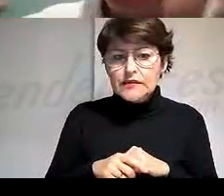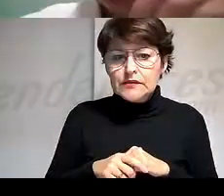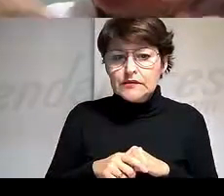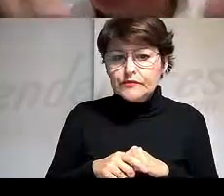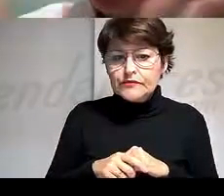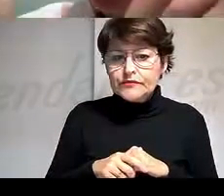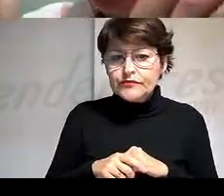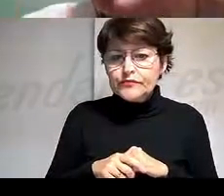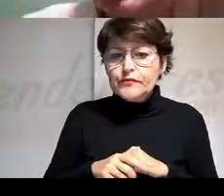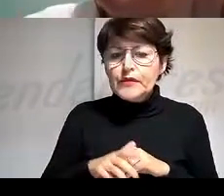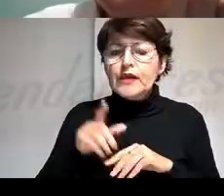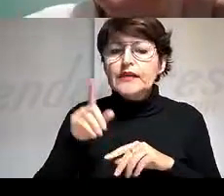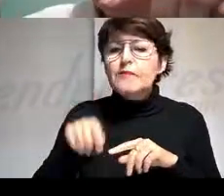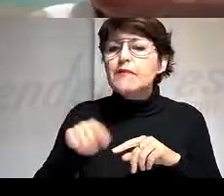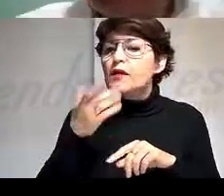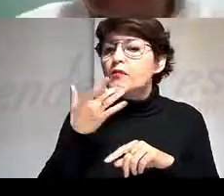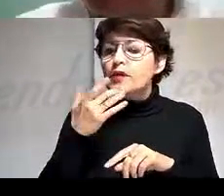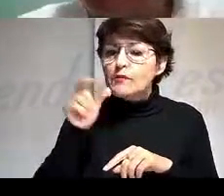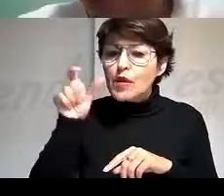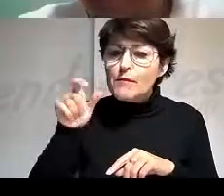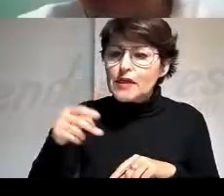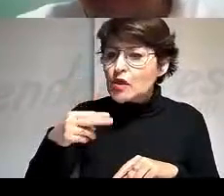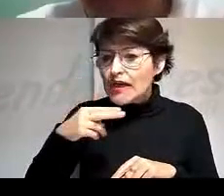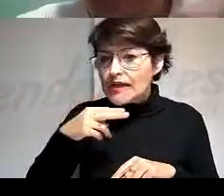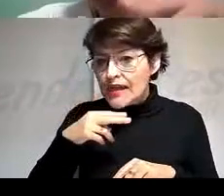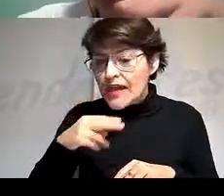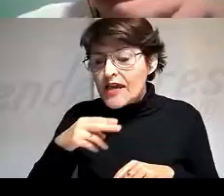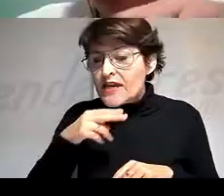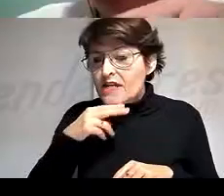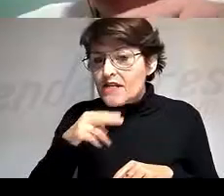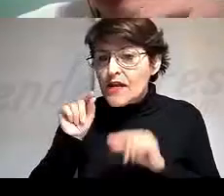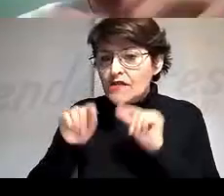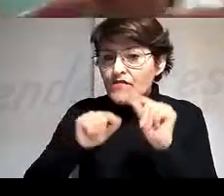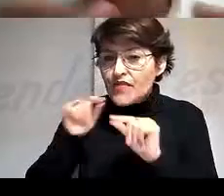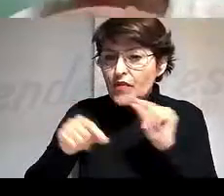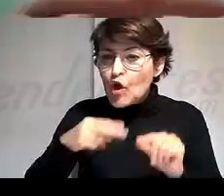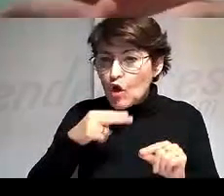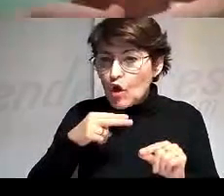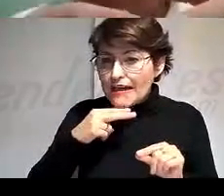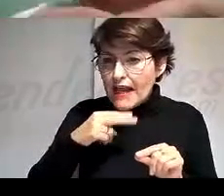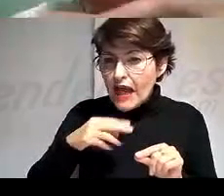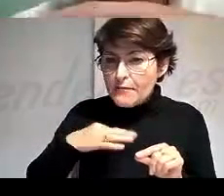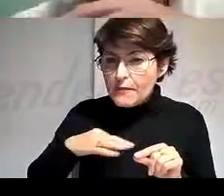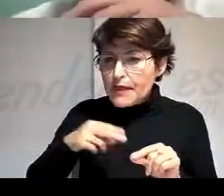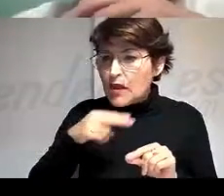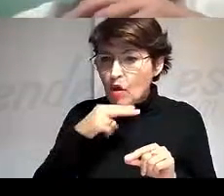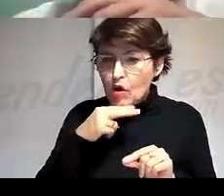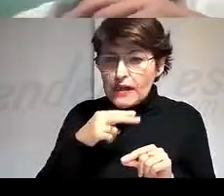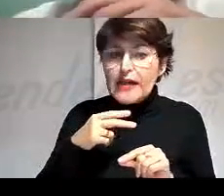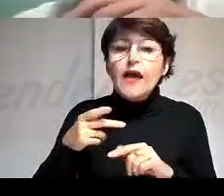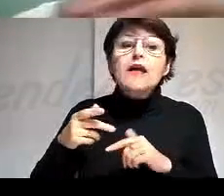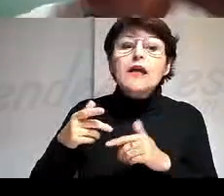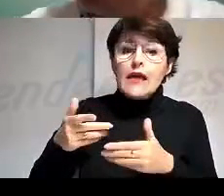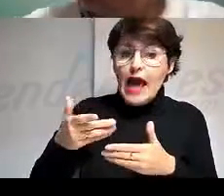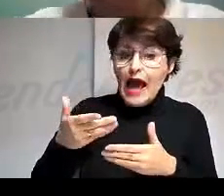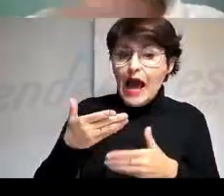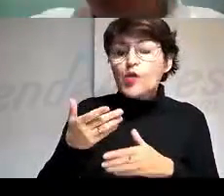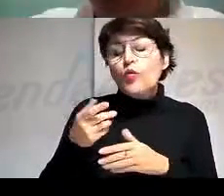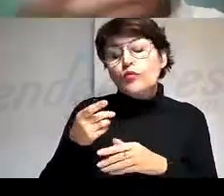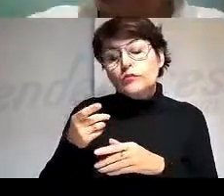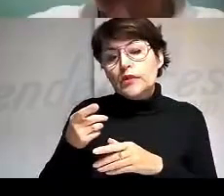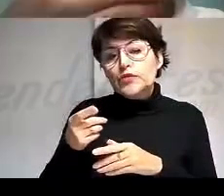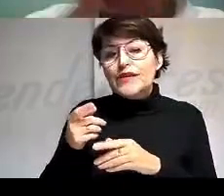que, por ejemplo, para las infecciones urinarias de repetición solemos dar arándano rojo. Es quizás el complemento alimenticio que más utilizamos cuando hay una